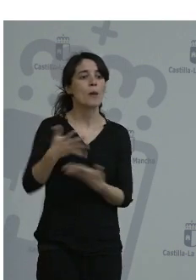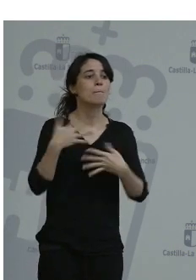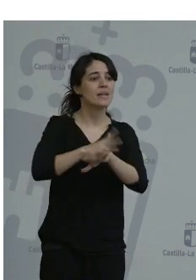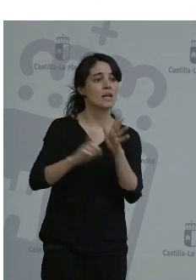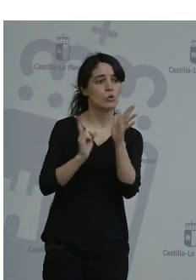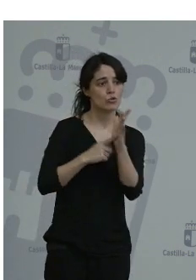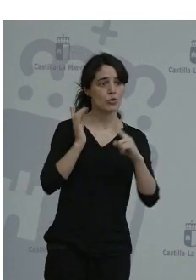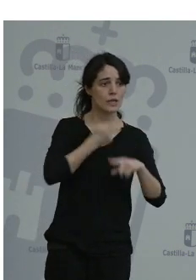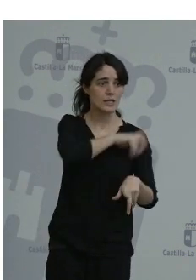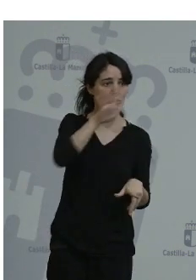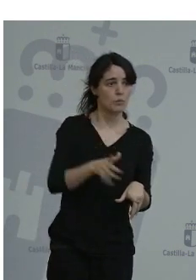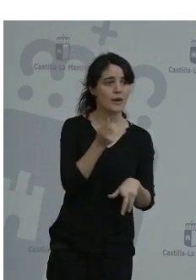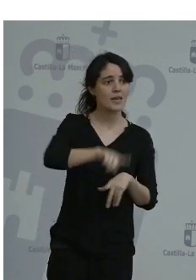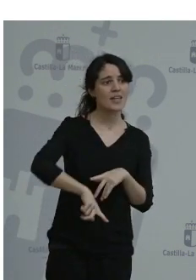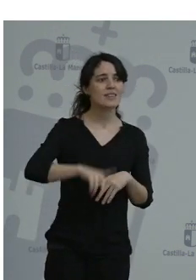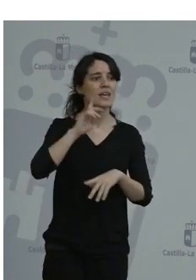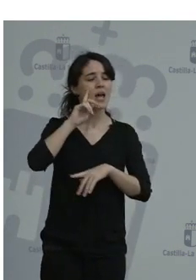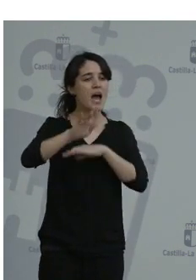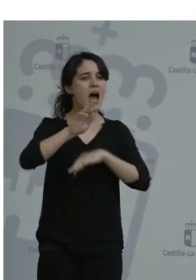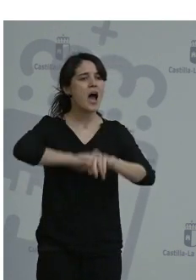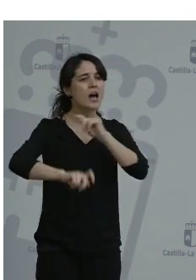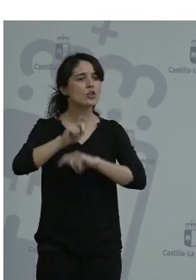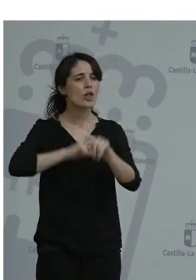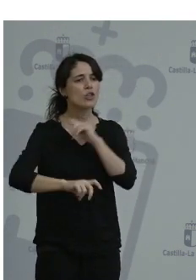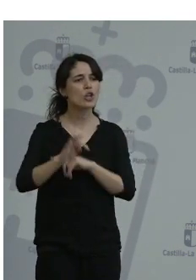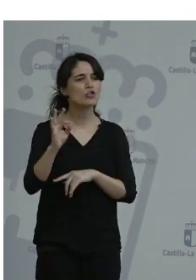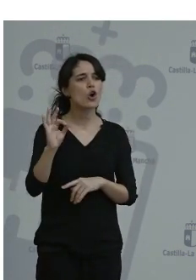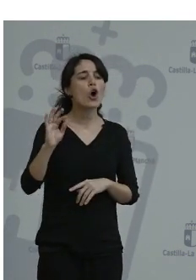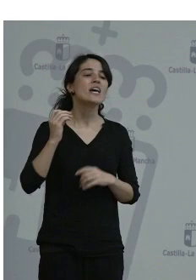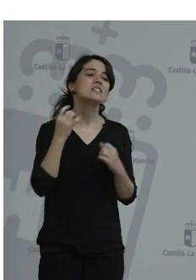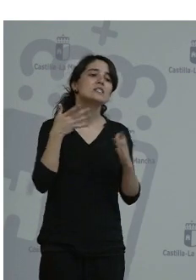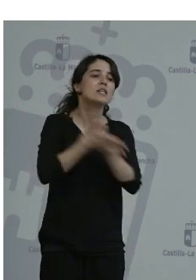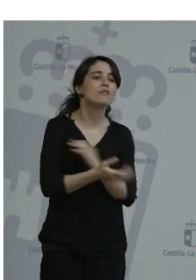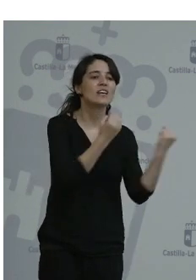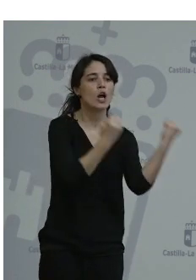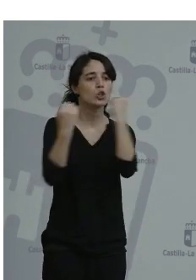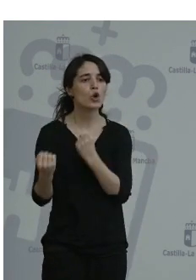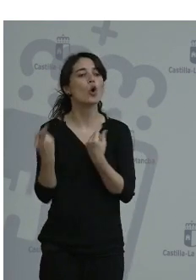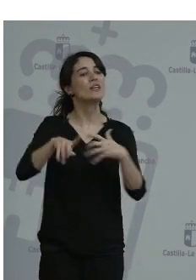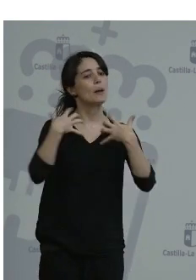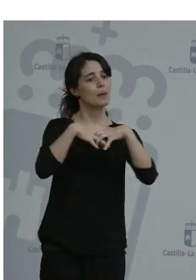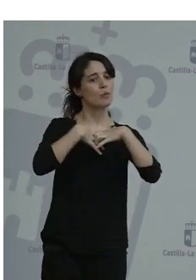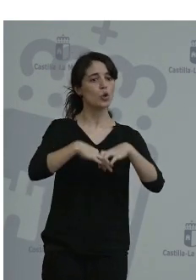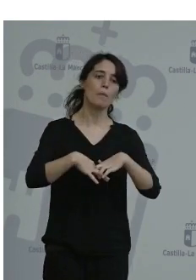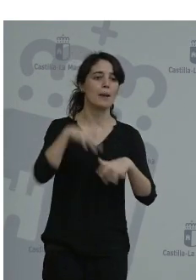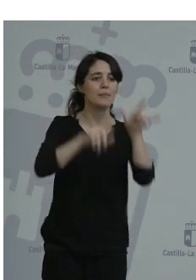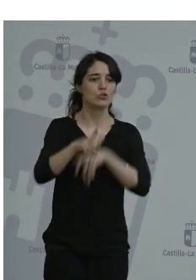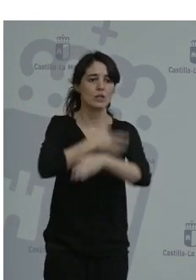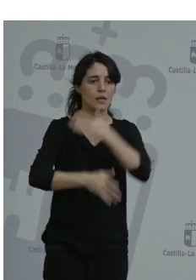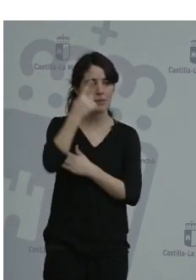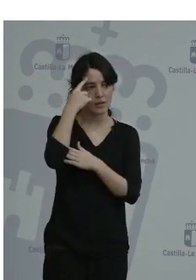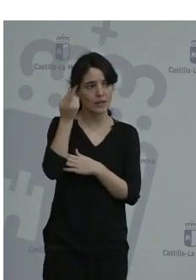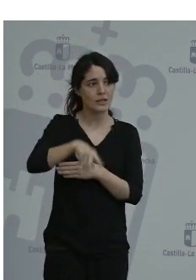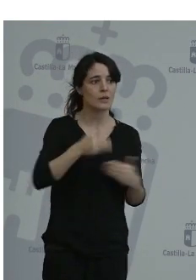federaciones tronco y motor importante, fundamental para las personas con discapacidad intelectual y del desarrollo, a las